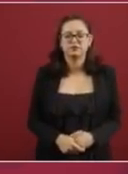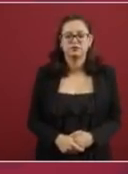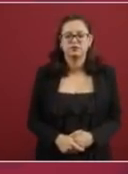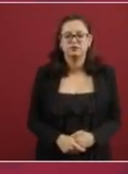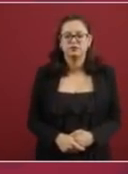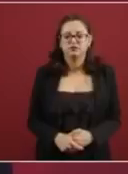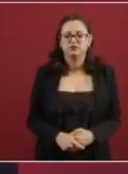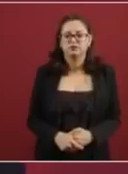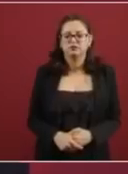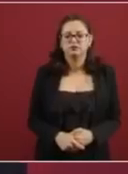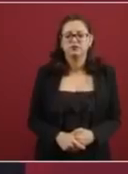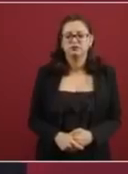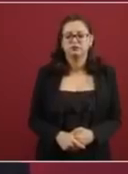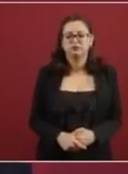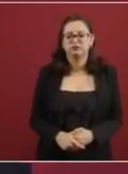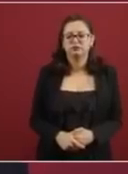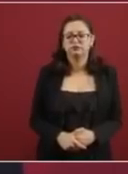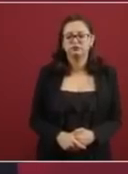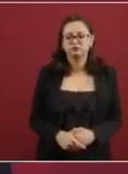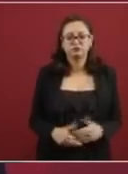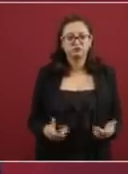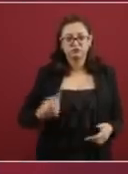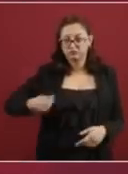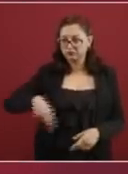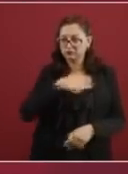hay quienes dicen vamos a participar, adelante,